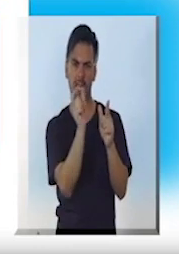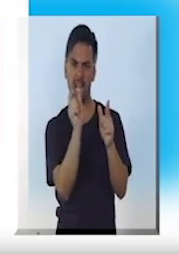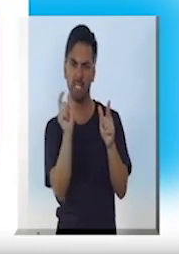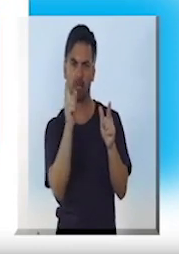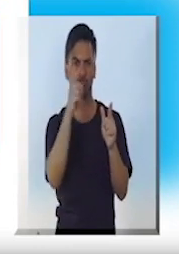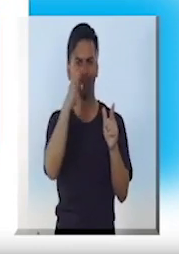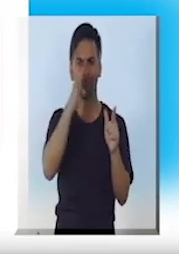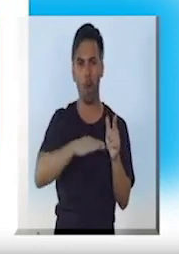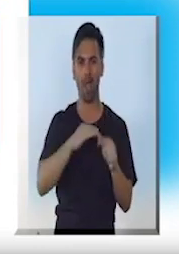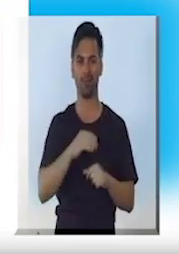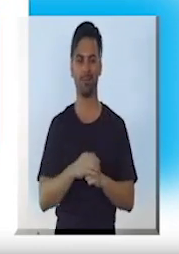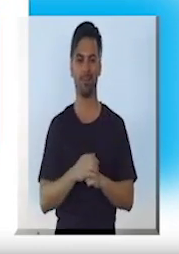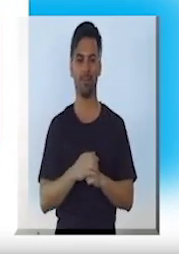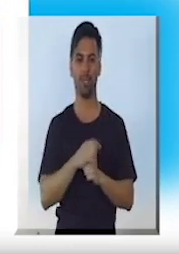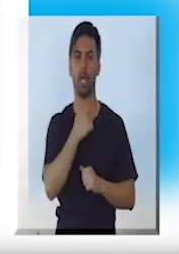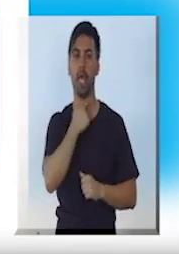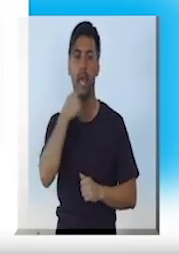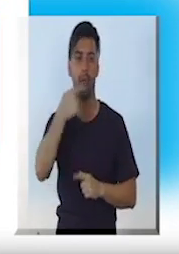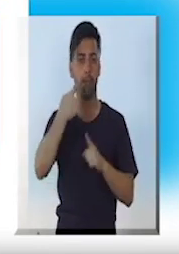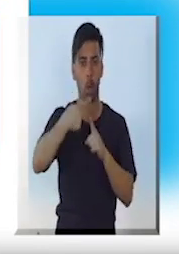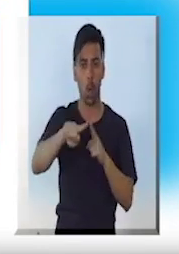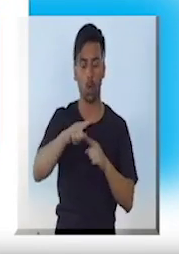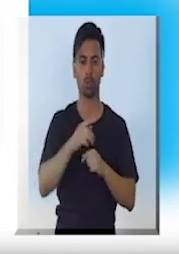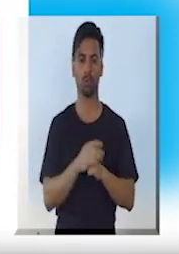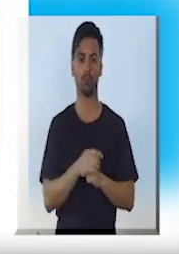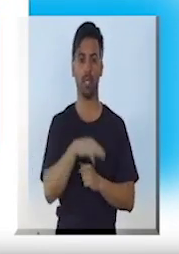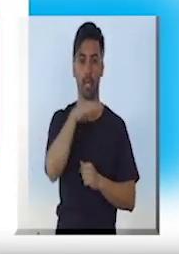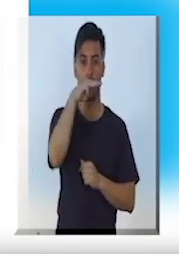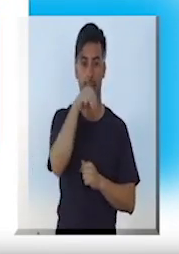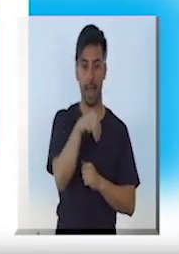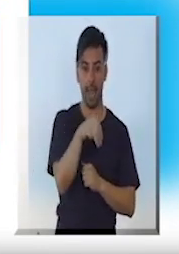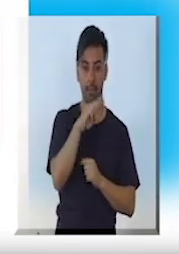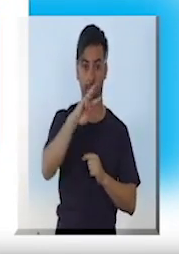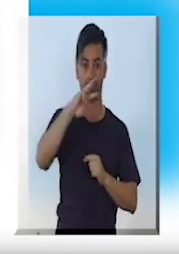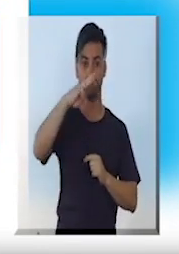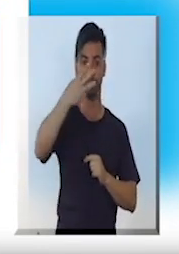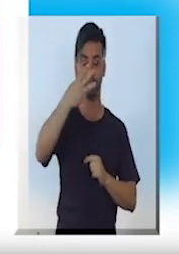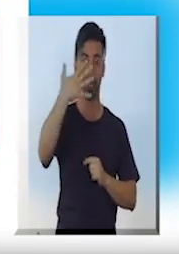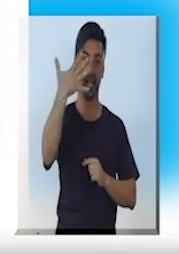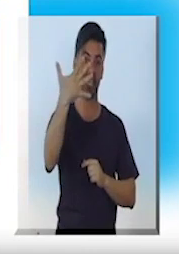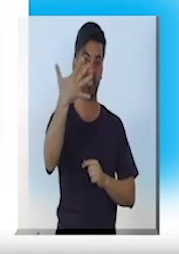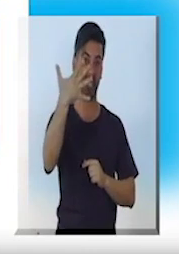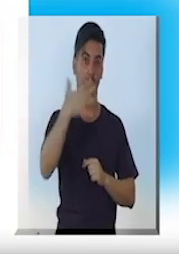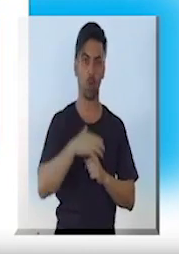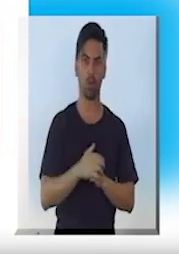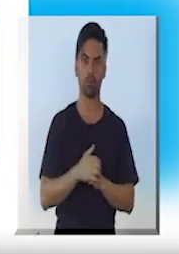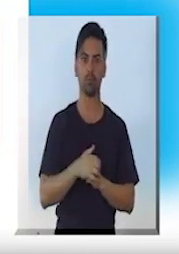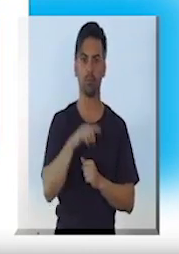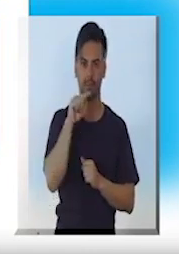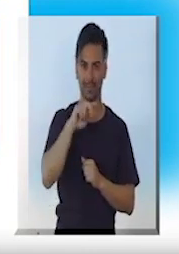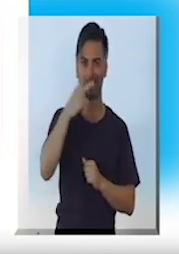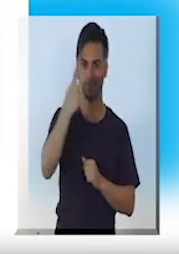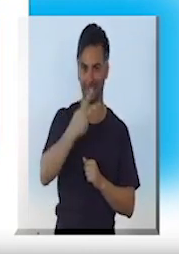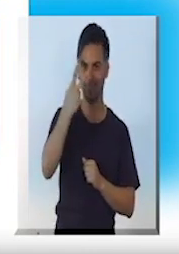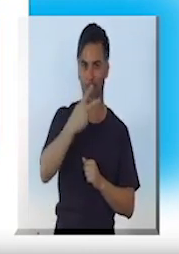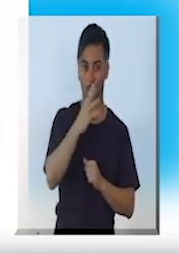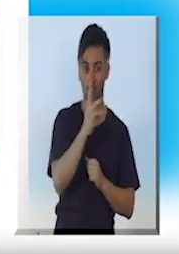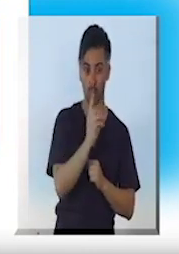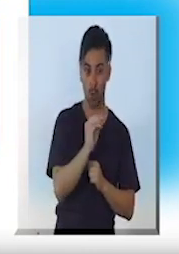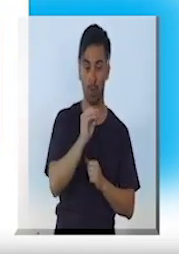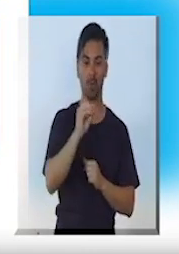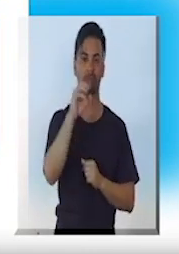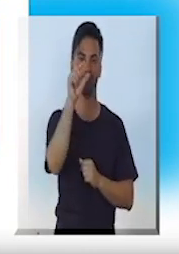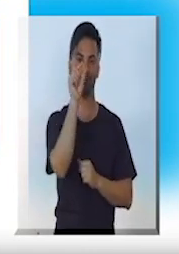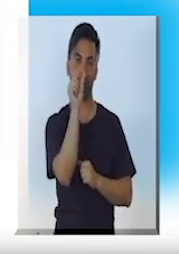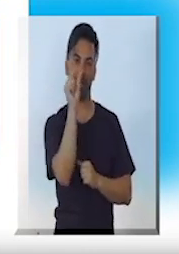5 está la parte literal, o sea, las variables, pero no está la parte numérica. Sin embargo, cuando